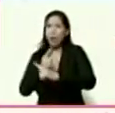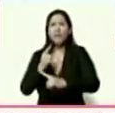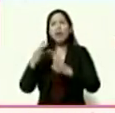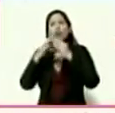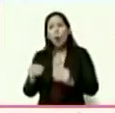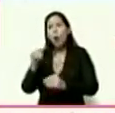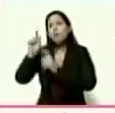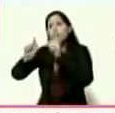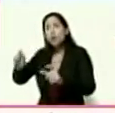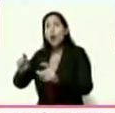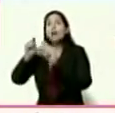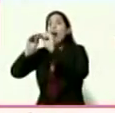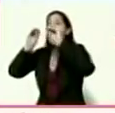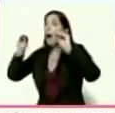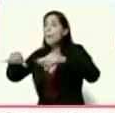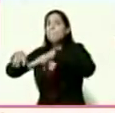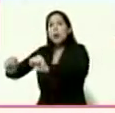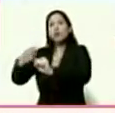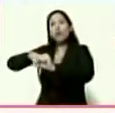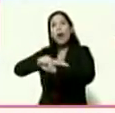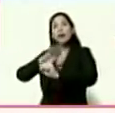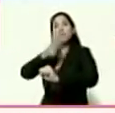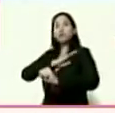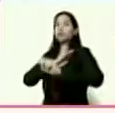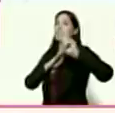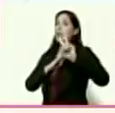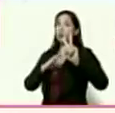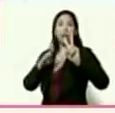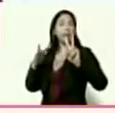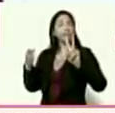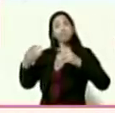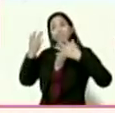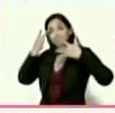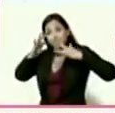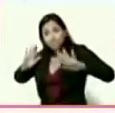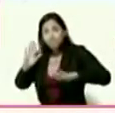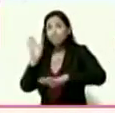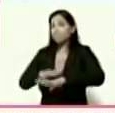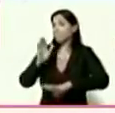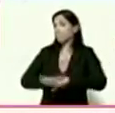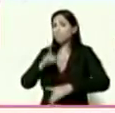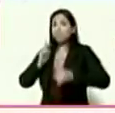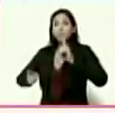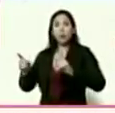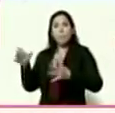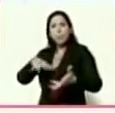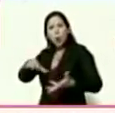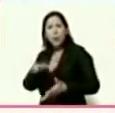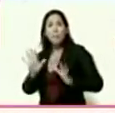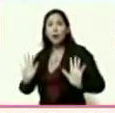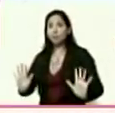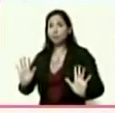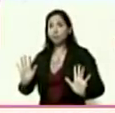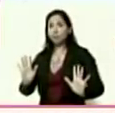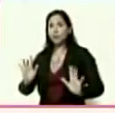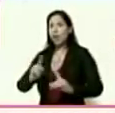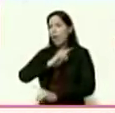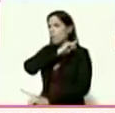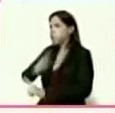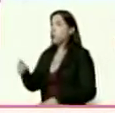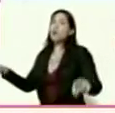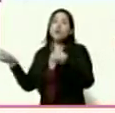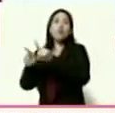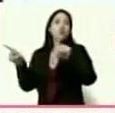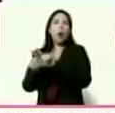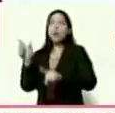que llame a invadir nuestro suelo patrio, en caso de ocurrir un hecho de esa naturaleza, debe ser tratado